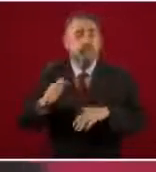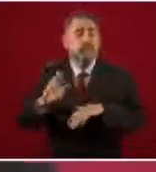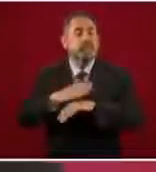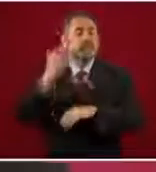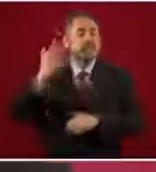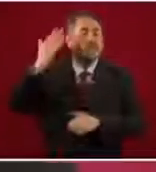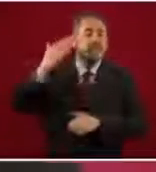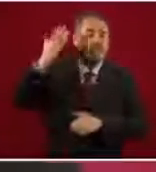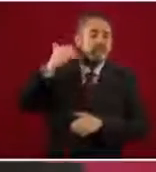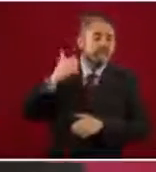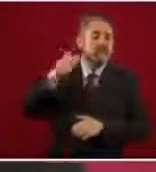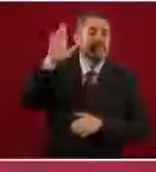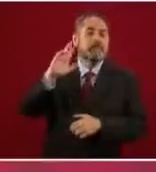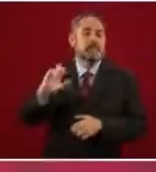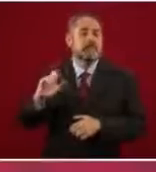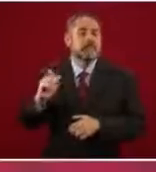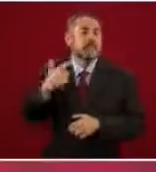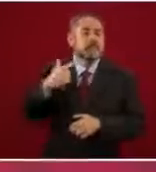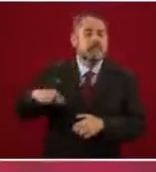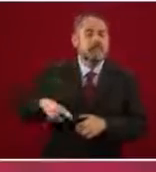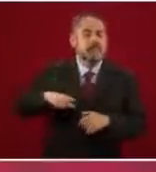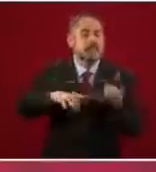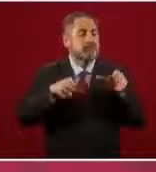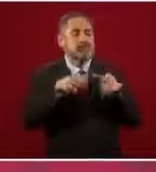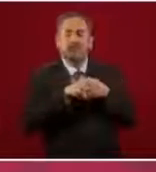política se hacía arriba,